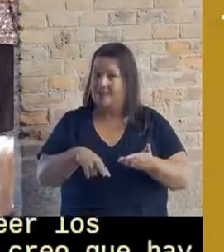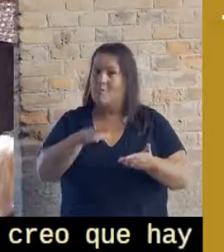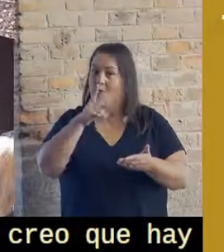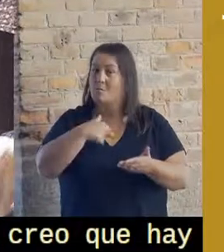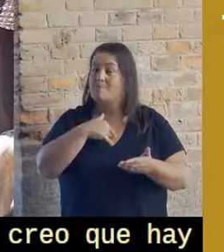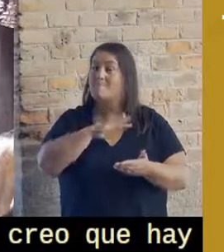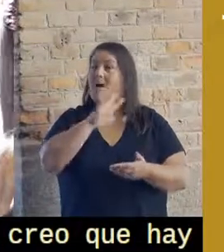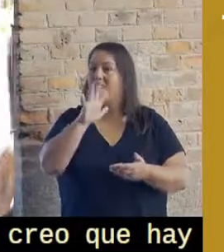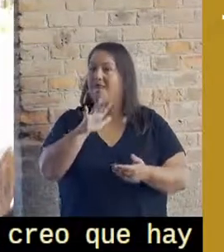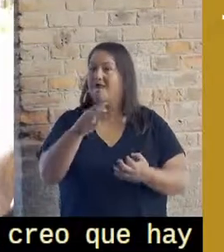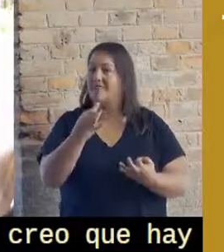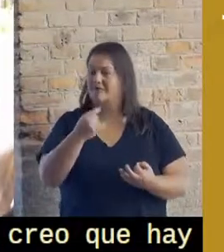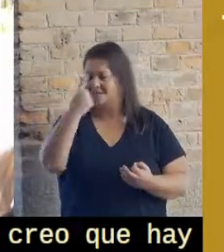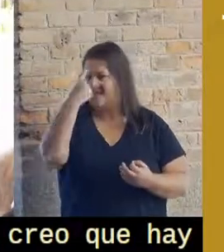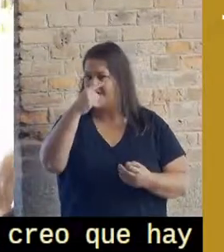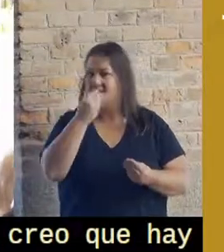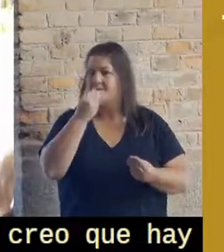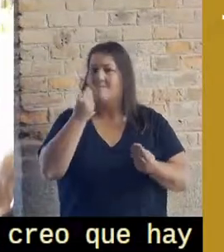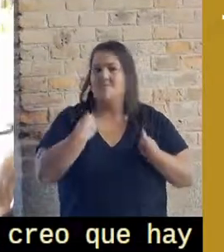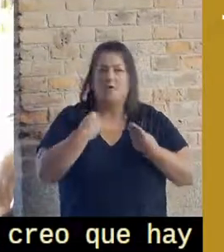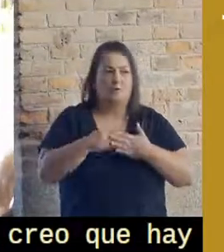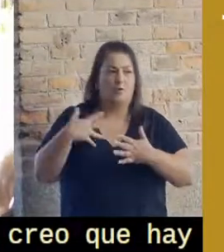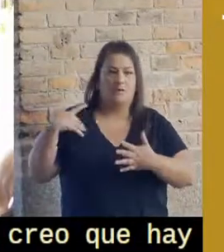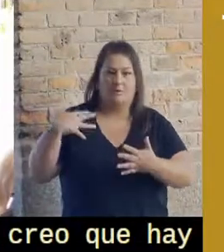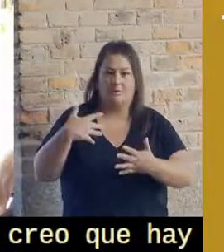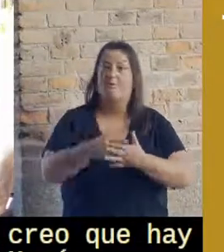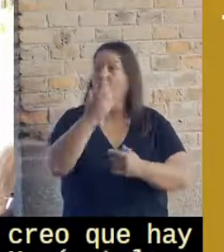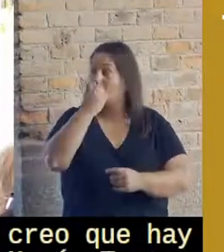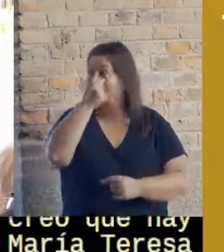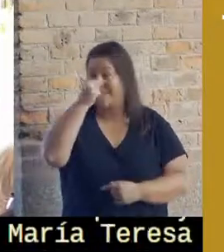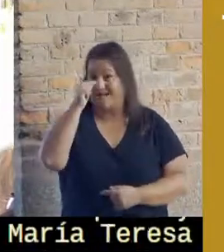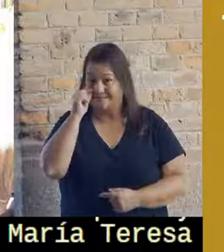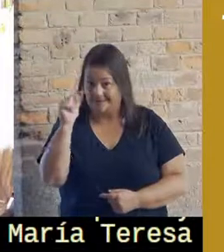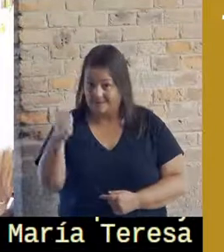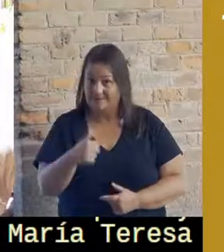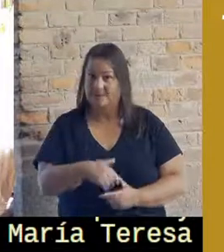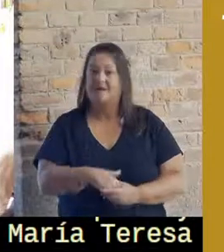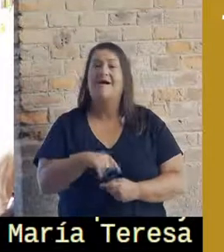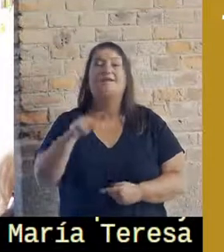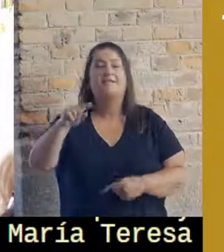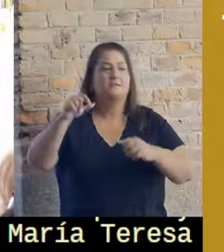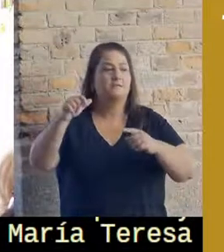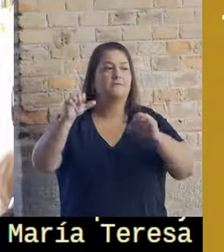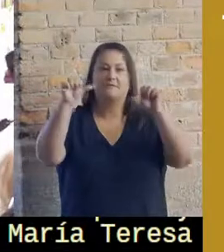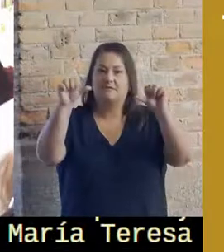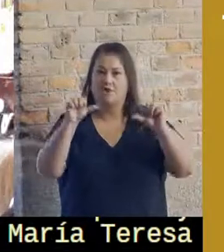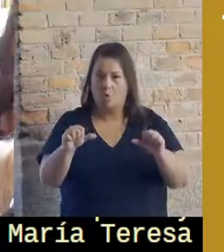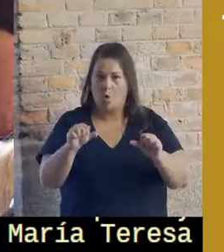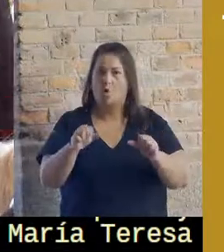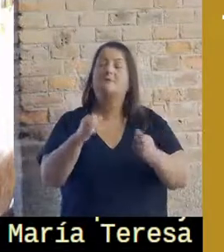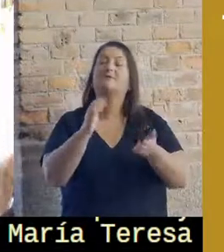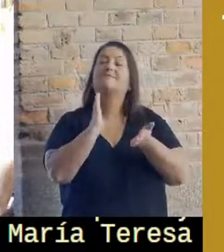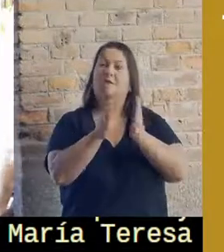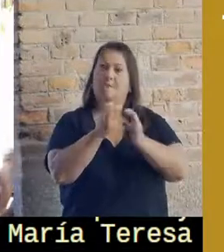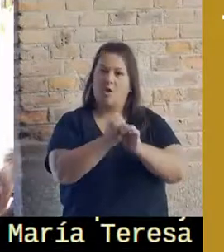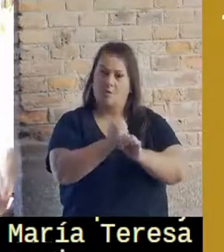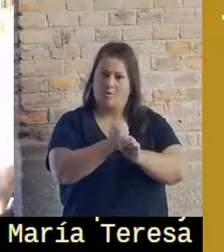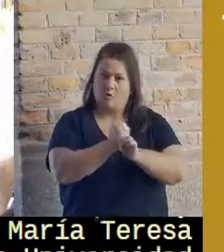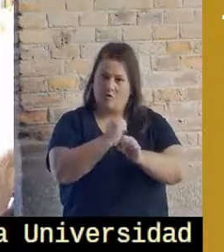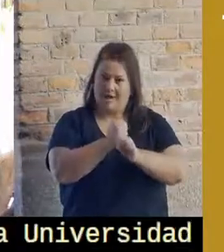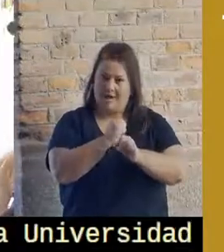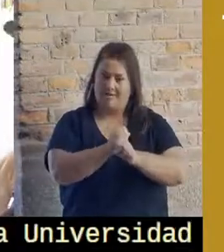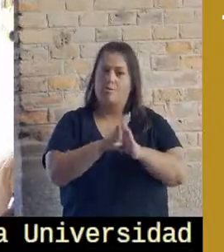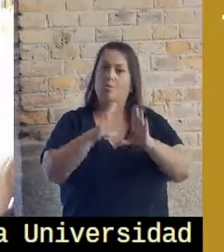que tienen que saber la trayectoria en el caso de María Teresa berrocoso es titulada en terapia ocupacional en la universidad